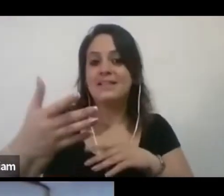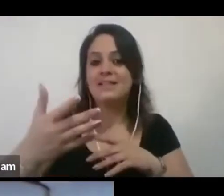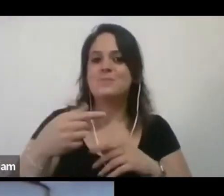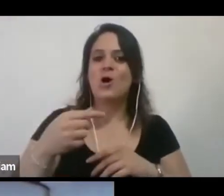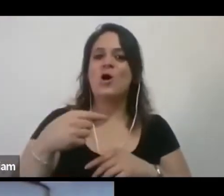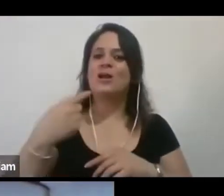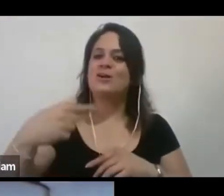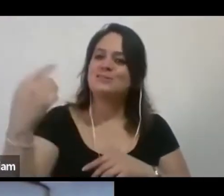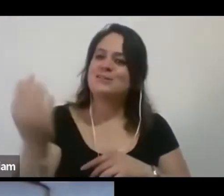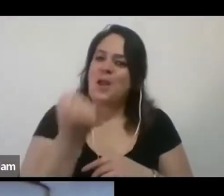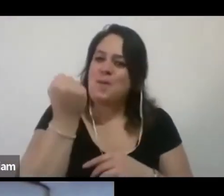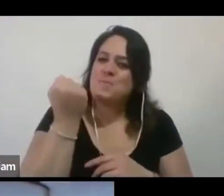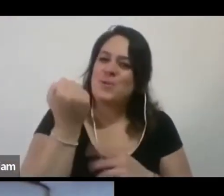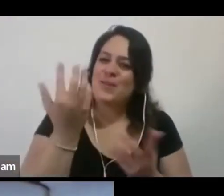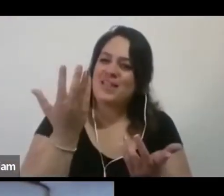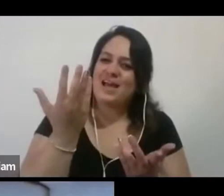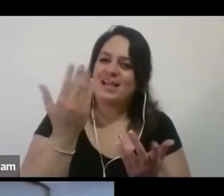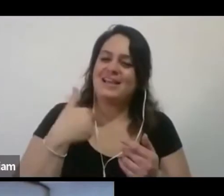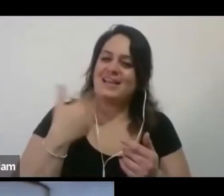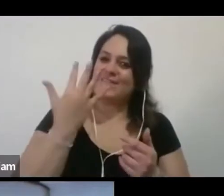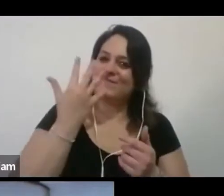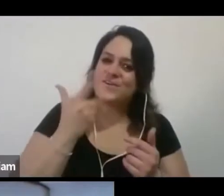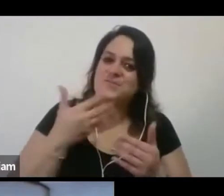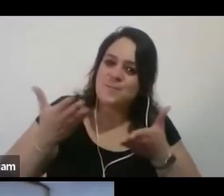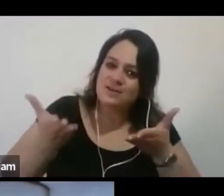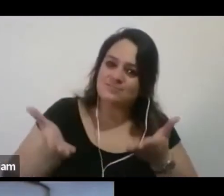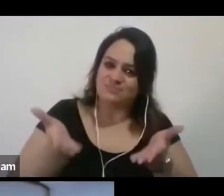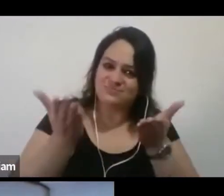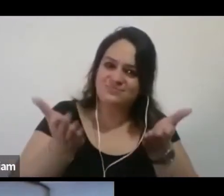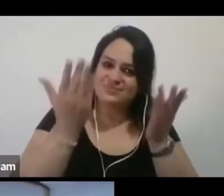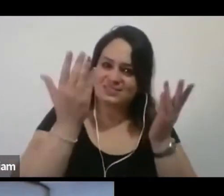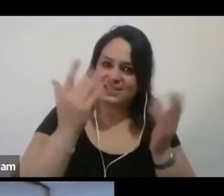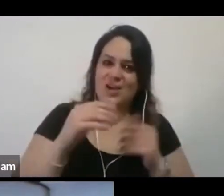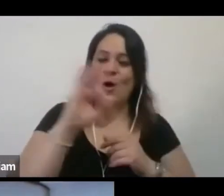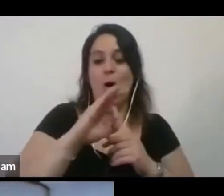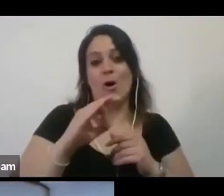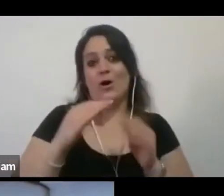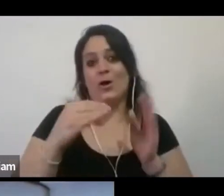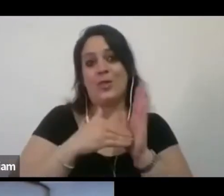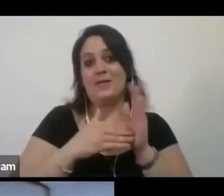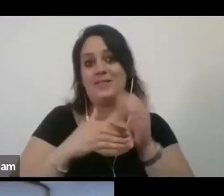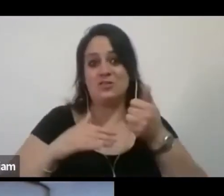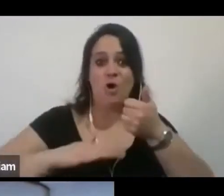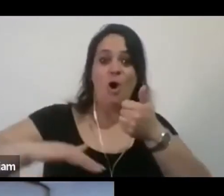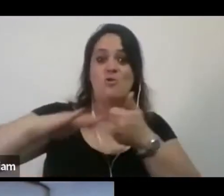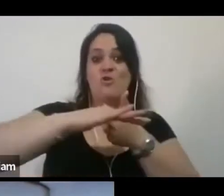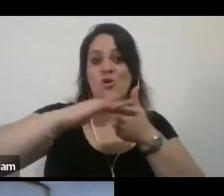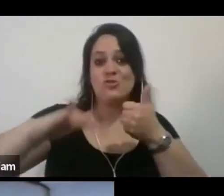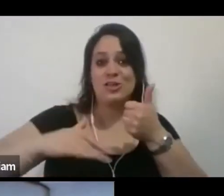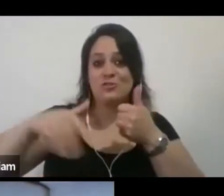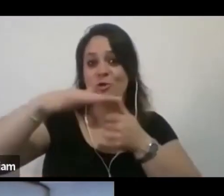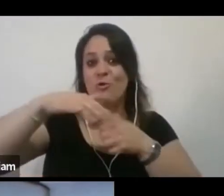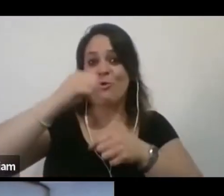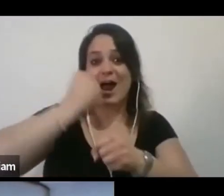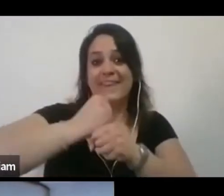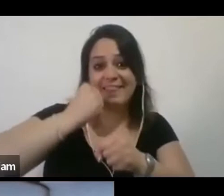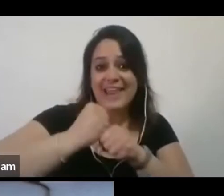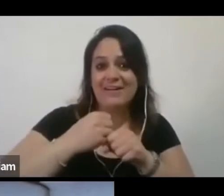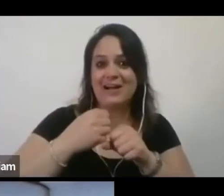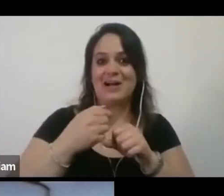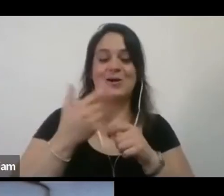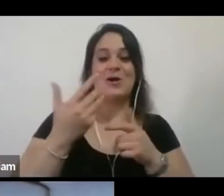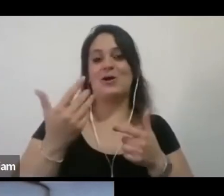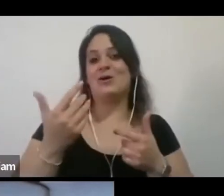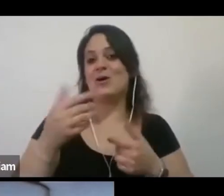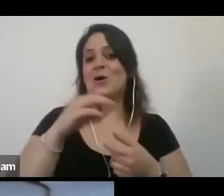valorar que han sido motivacionales o que ha sido por el contexto en el cual están trabajando? si se han animado a